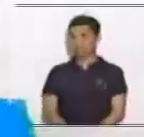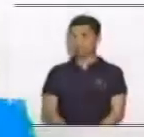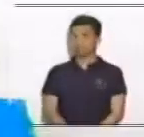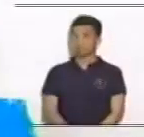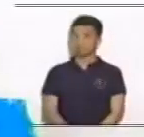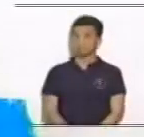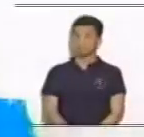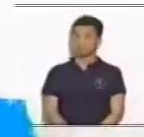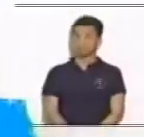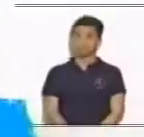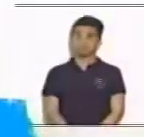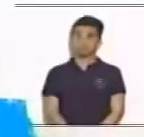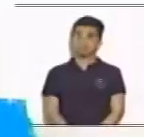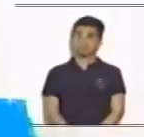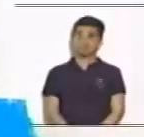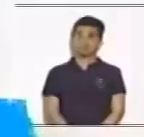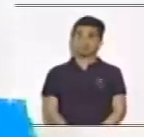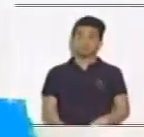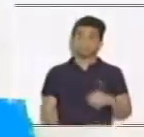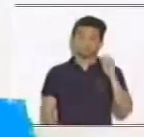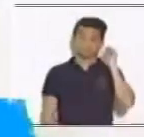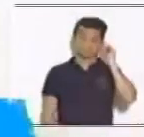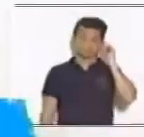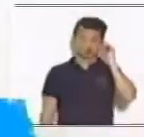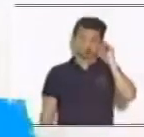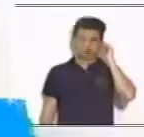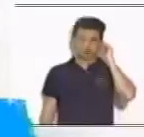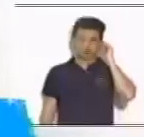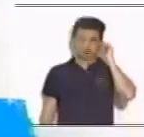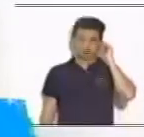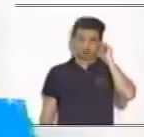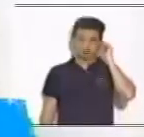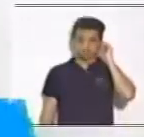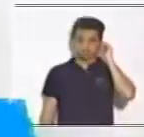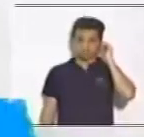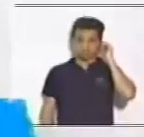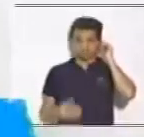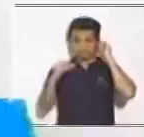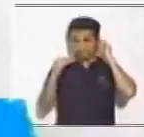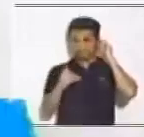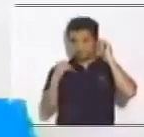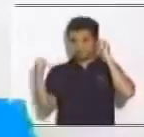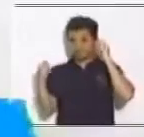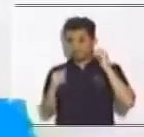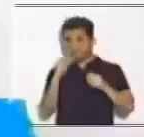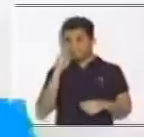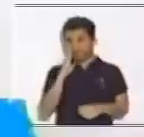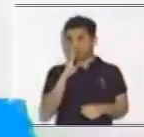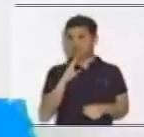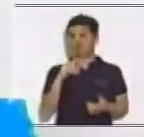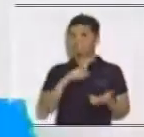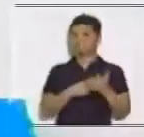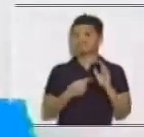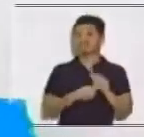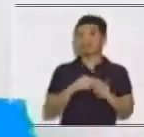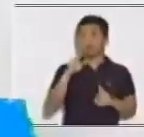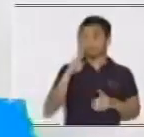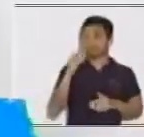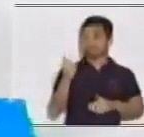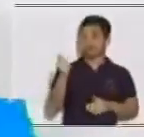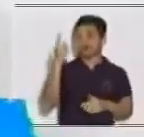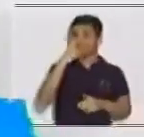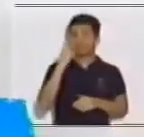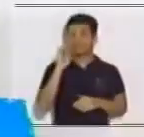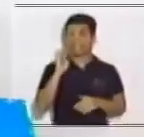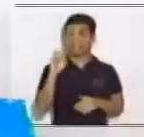Ahora les toca a ustedes. Su tarea es poner aquí la A. Aquí es la B. B de base, porque este es donde él está sentado.